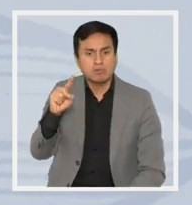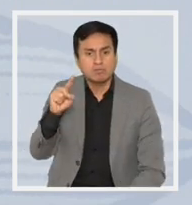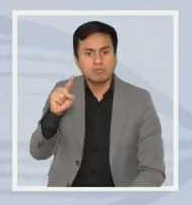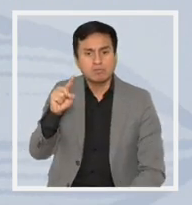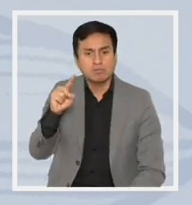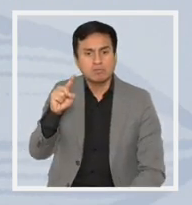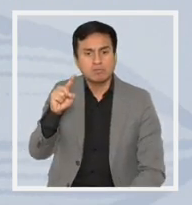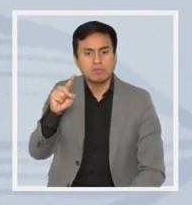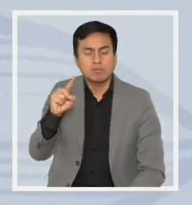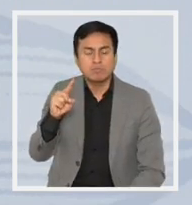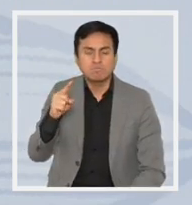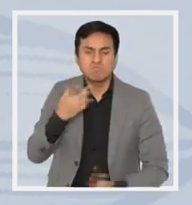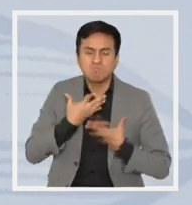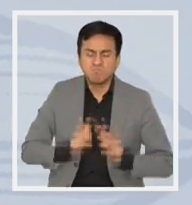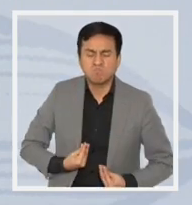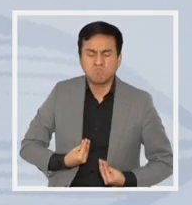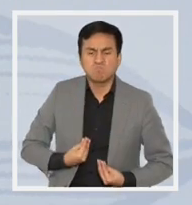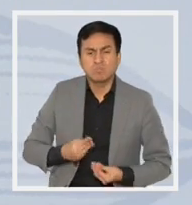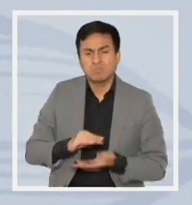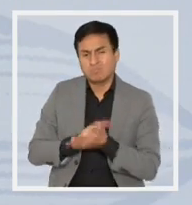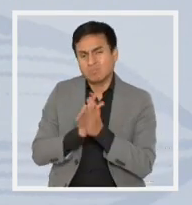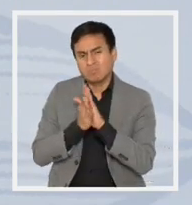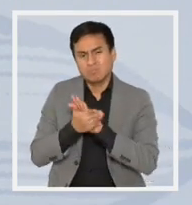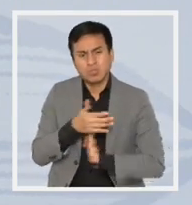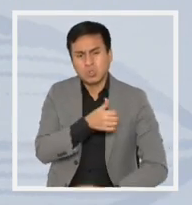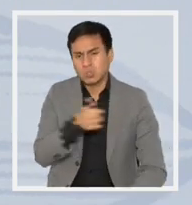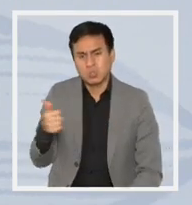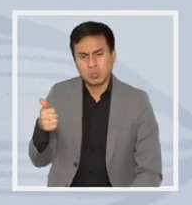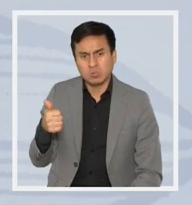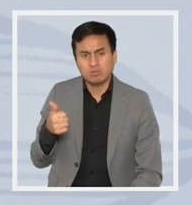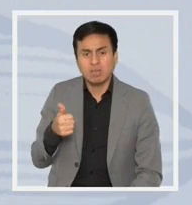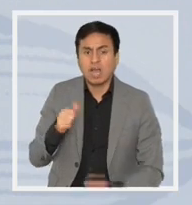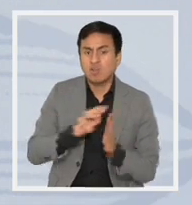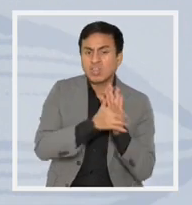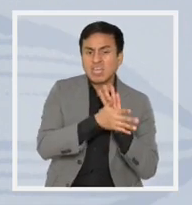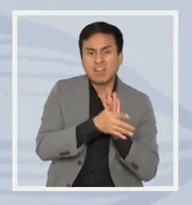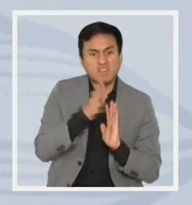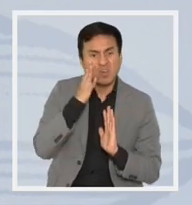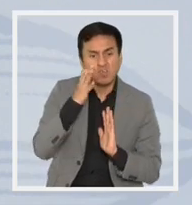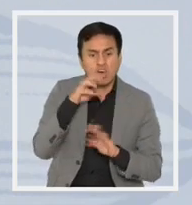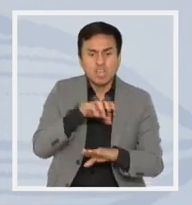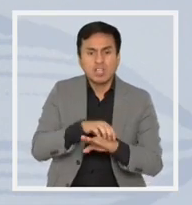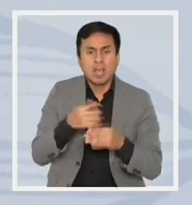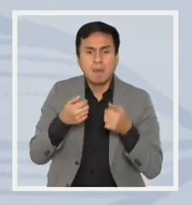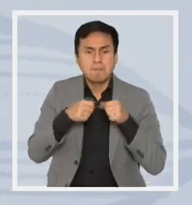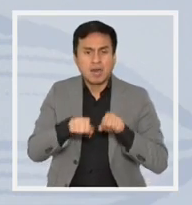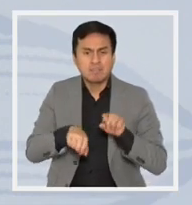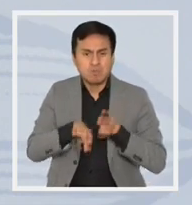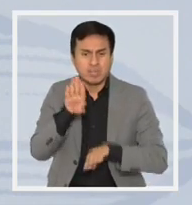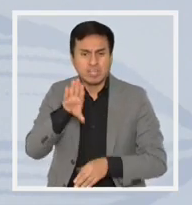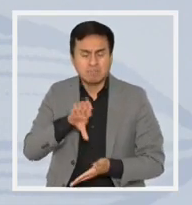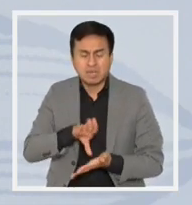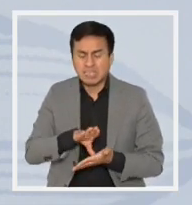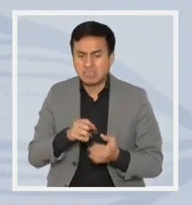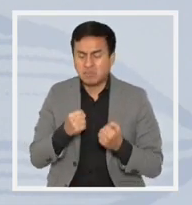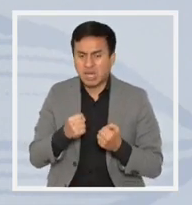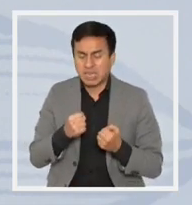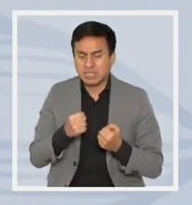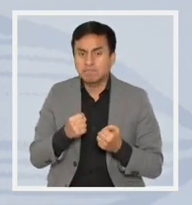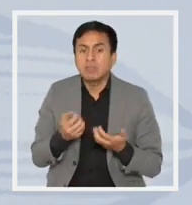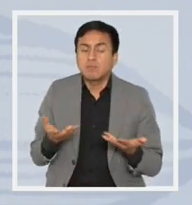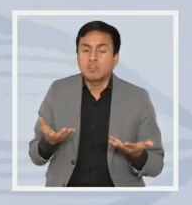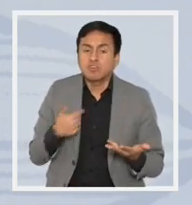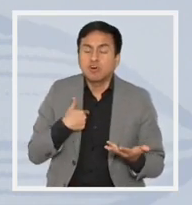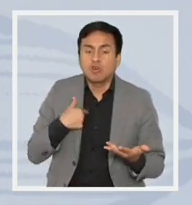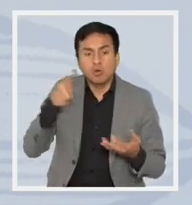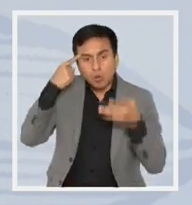manera muy frustrante para todos, hoy día la Araucanía y Biobío están entre las regiones más pobres del país. Por eso,